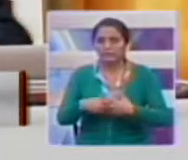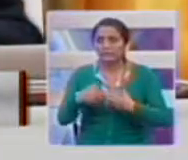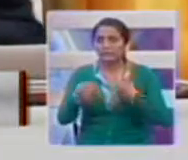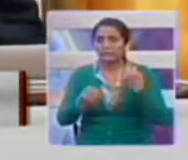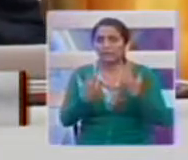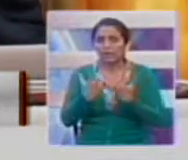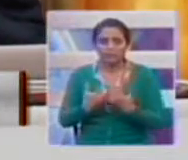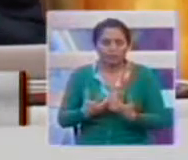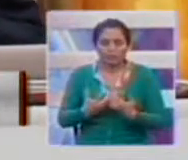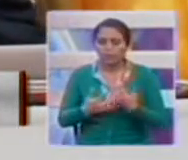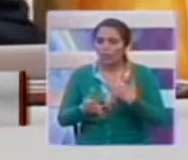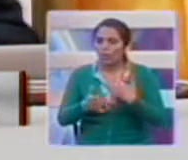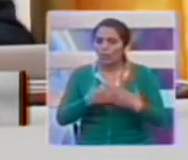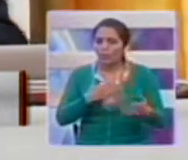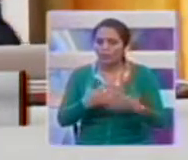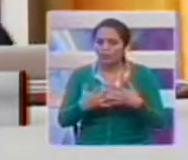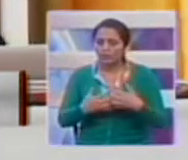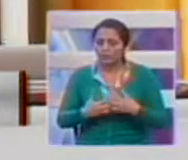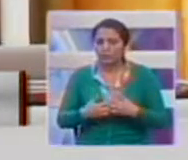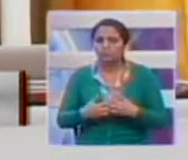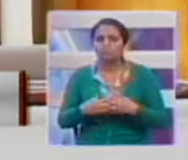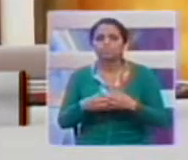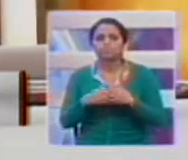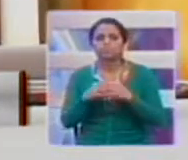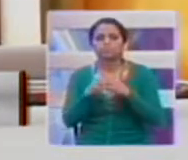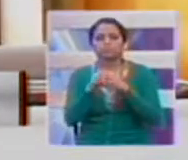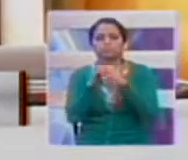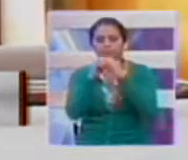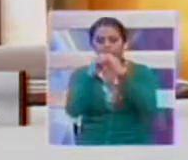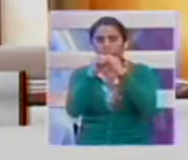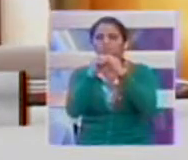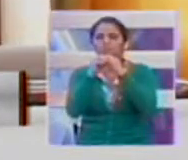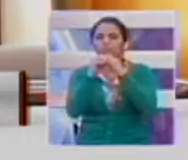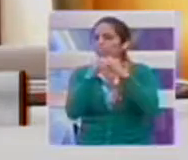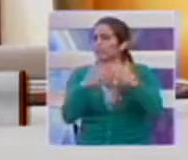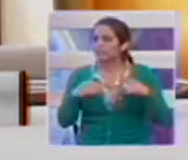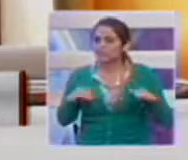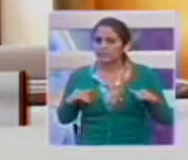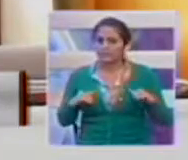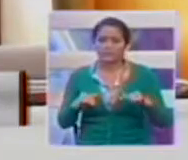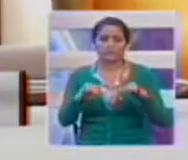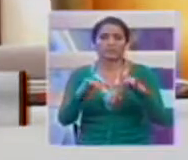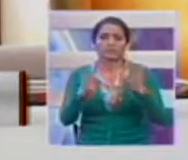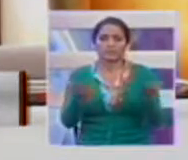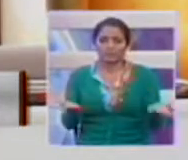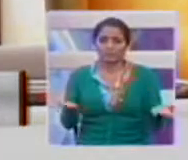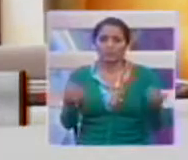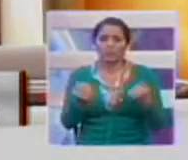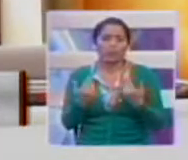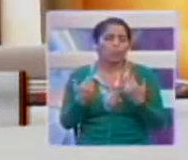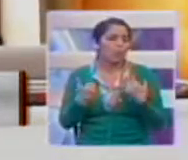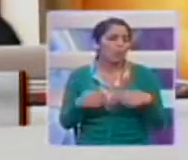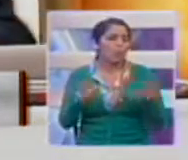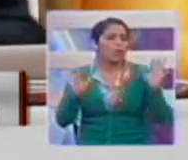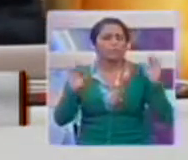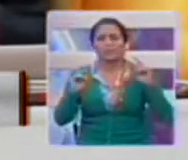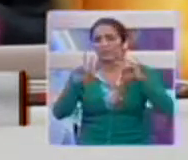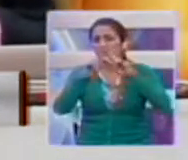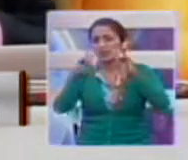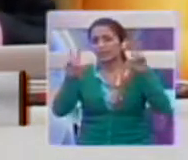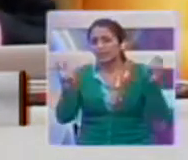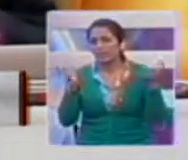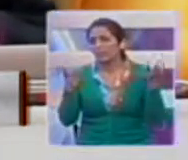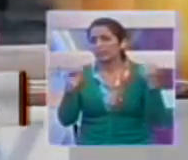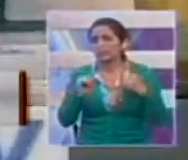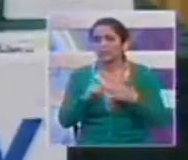generan distorsiones en la vida cotidiana de los seres humanos o de ámbitos incluso generales de la sociedad o de